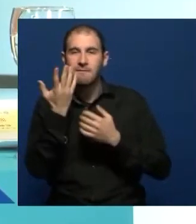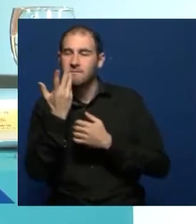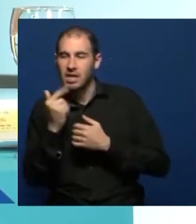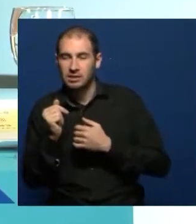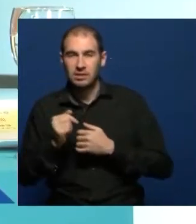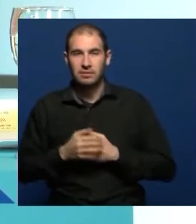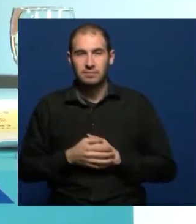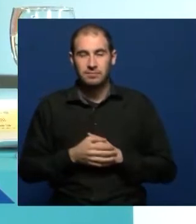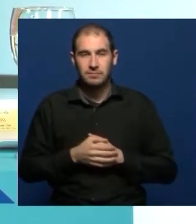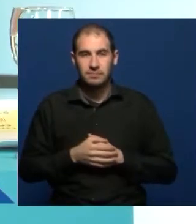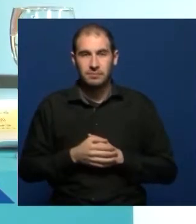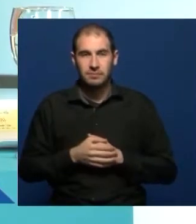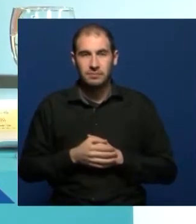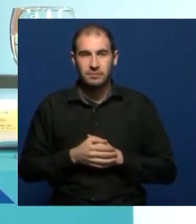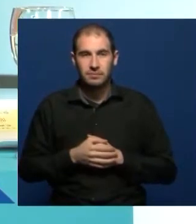placer, ¿no?